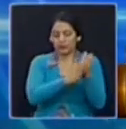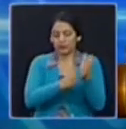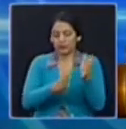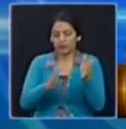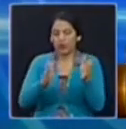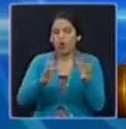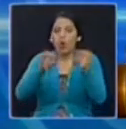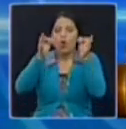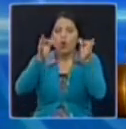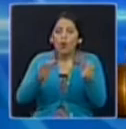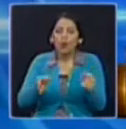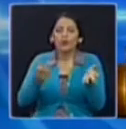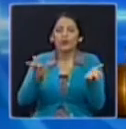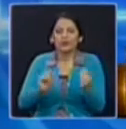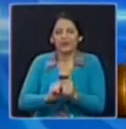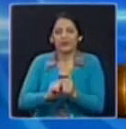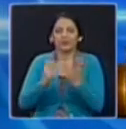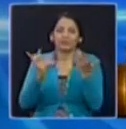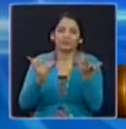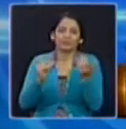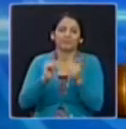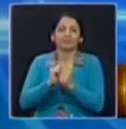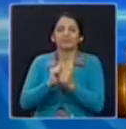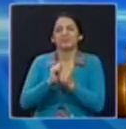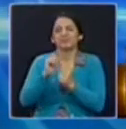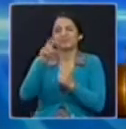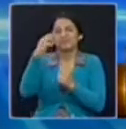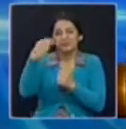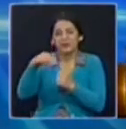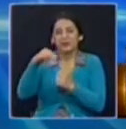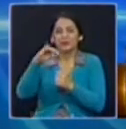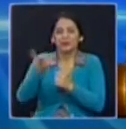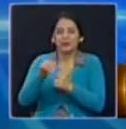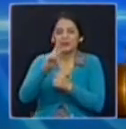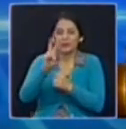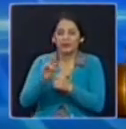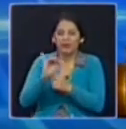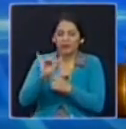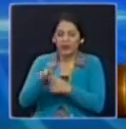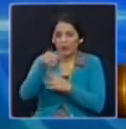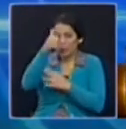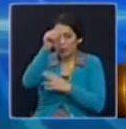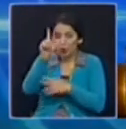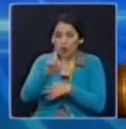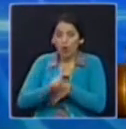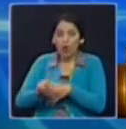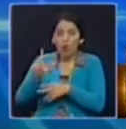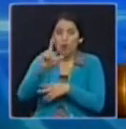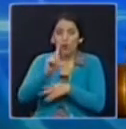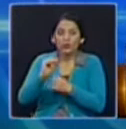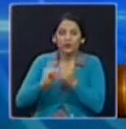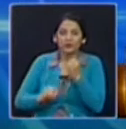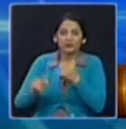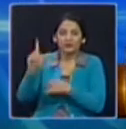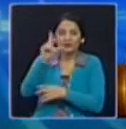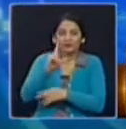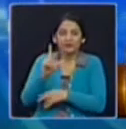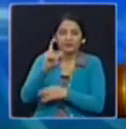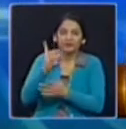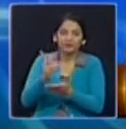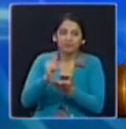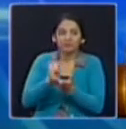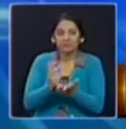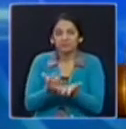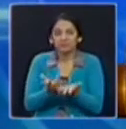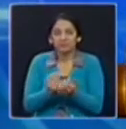año. Hablemos miércoles, jueves, viernes, sábado, hasta el domingo o lunes a más tardar. Habría que